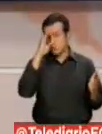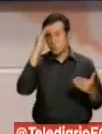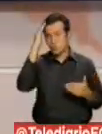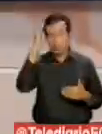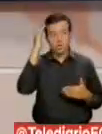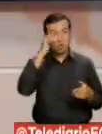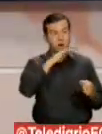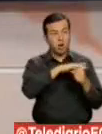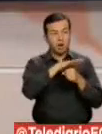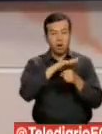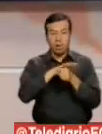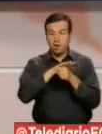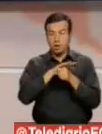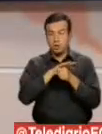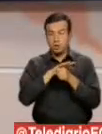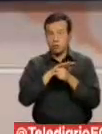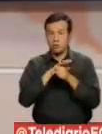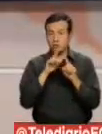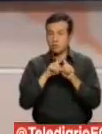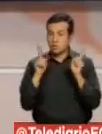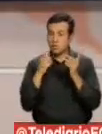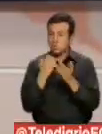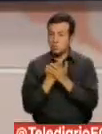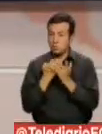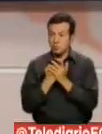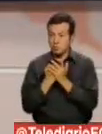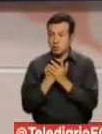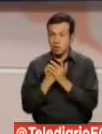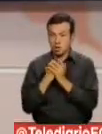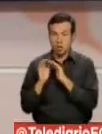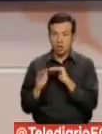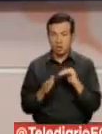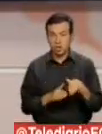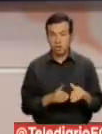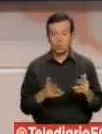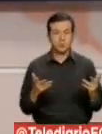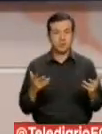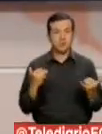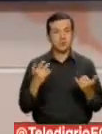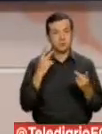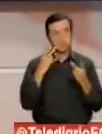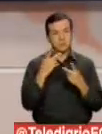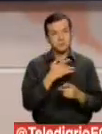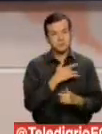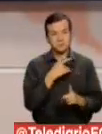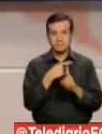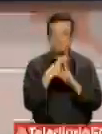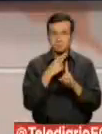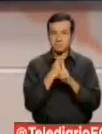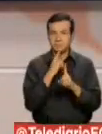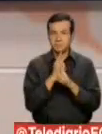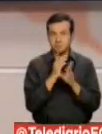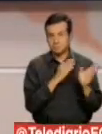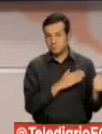político por sobre la doctrina económica. Y yo veo con buenos ojos porque